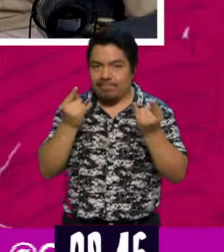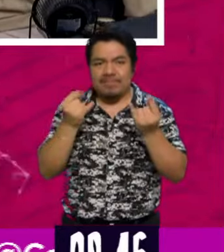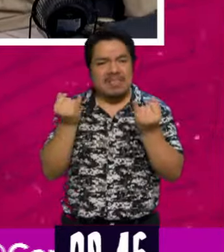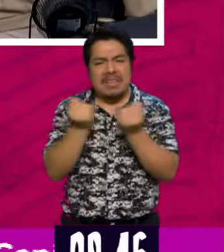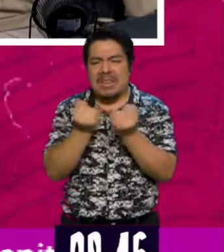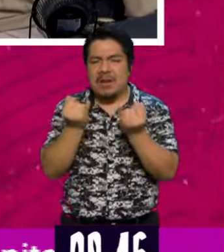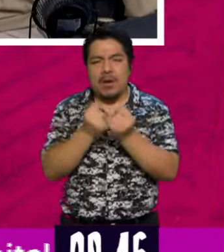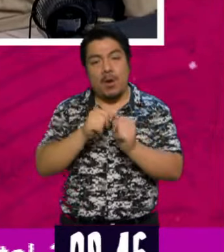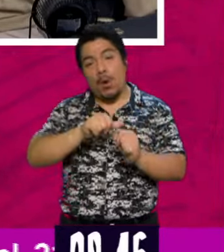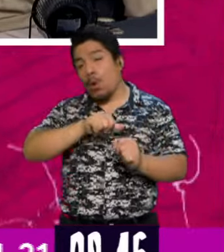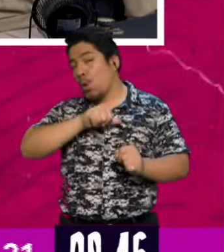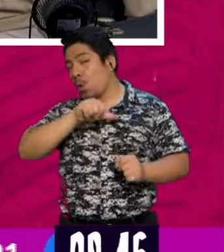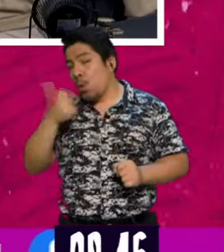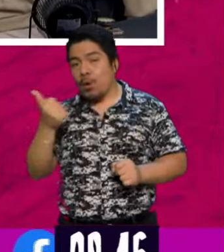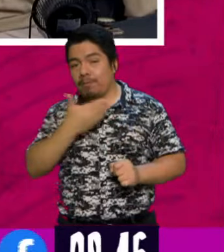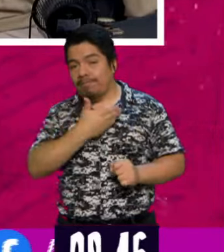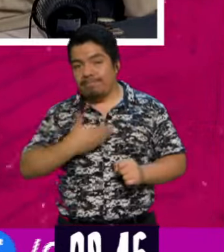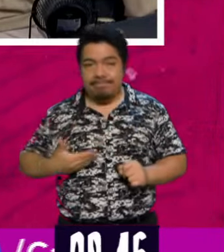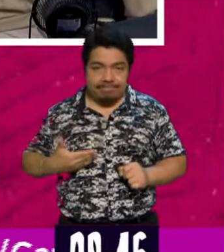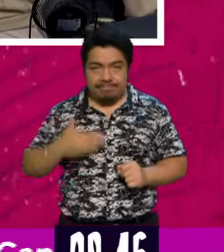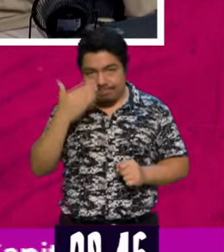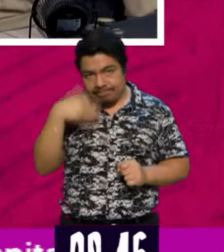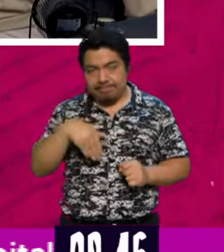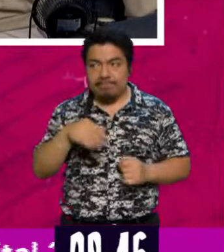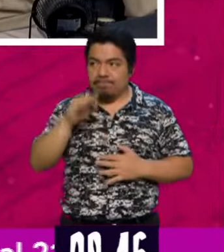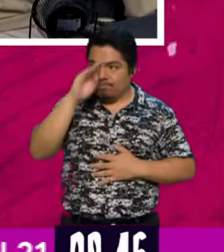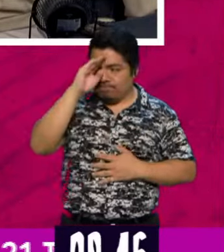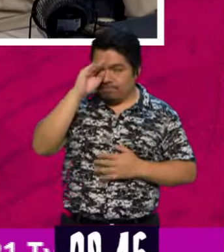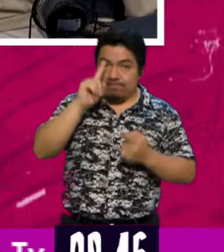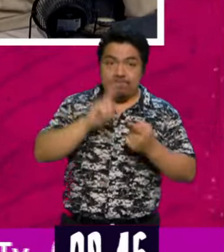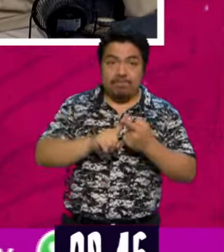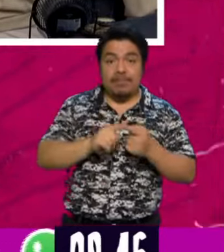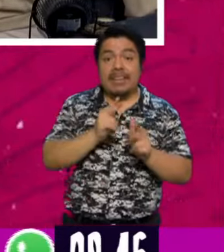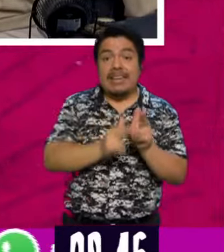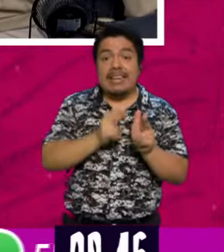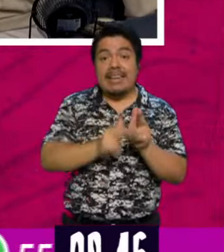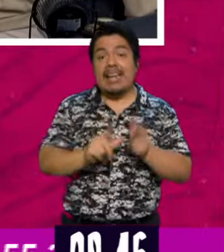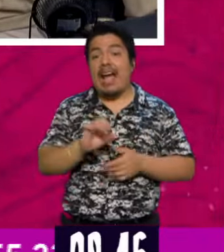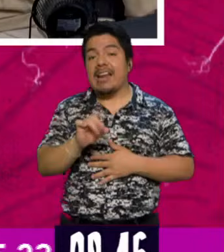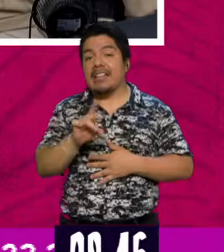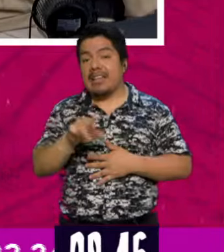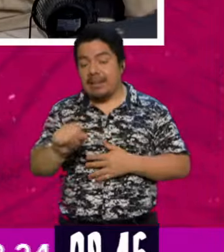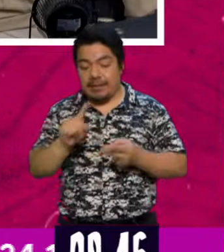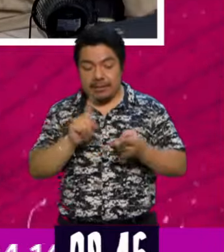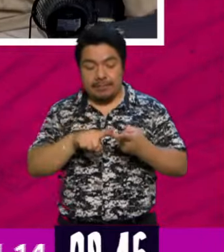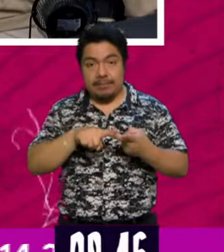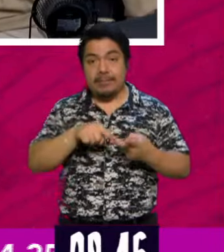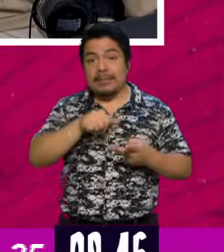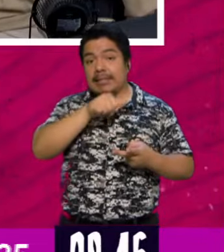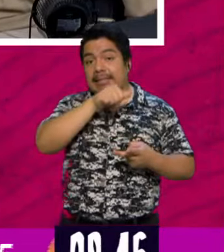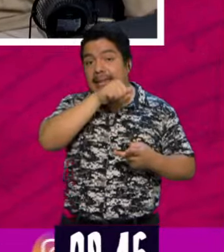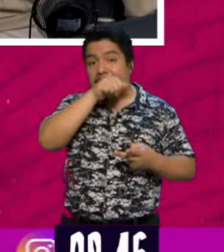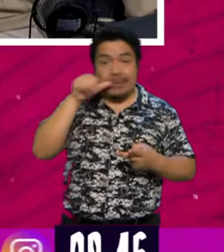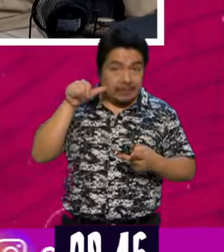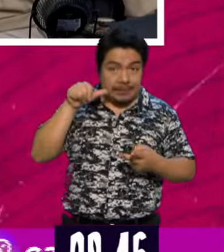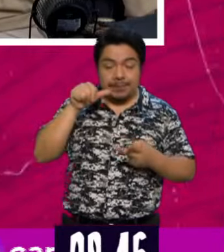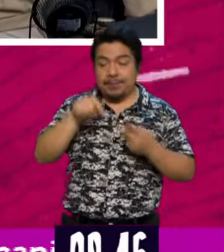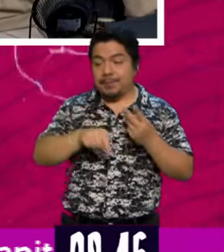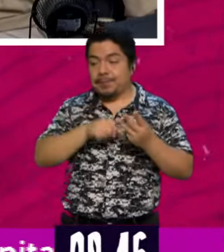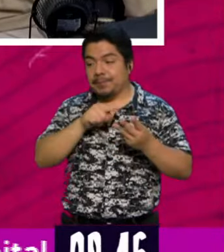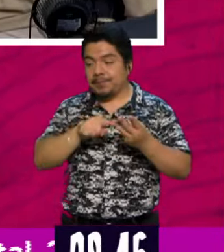presidentes que ha habido en este país. De inmediato pienso en Lázaro Cárdenas, pienso en Benito Juárez, sin duda, ¿no? Que